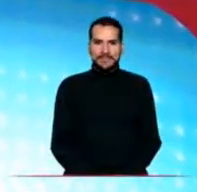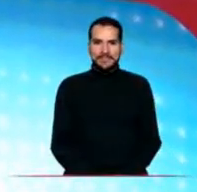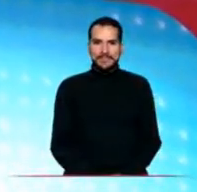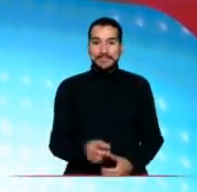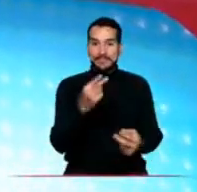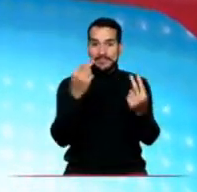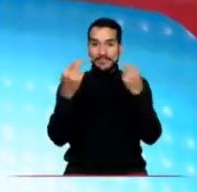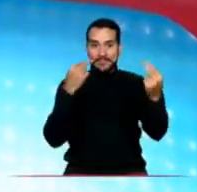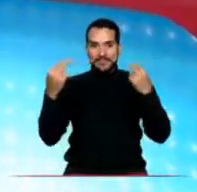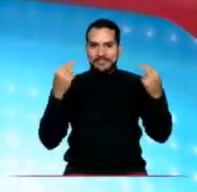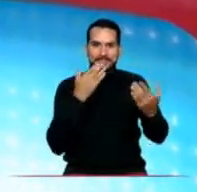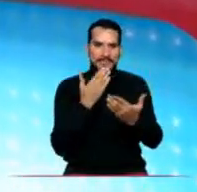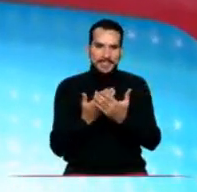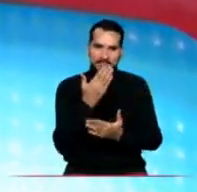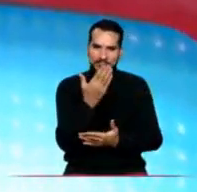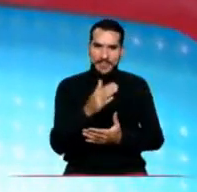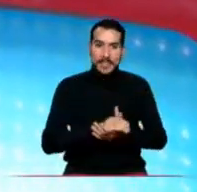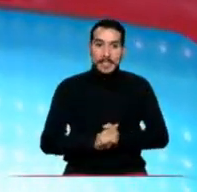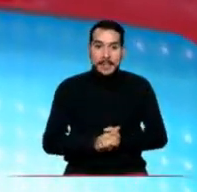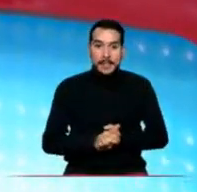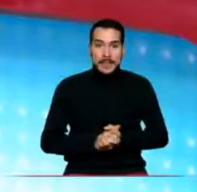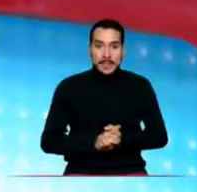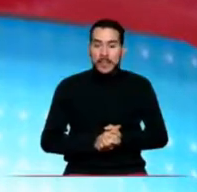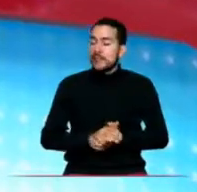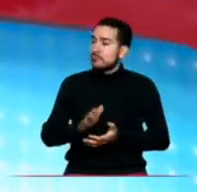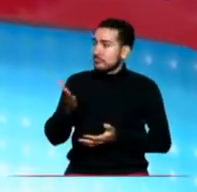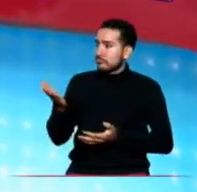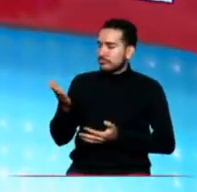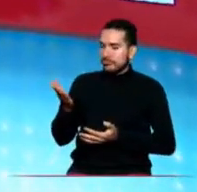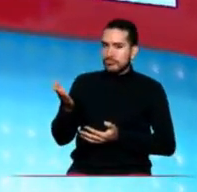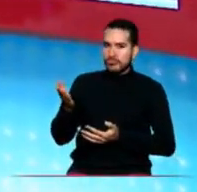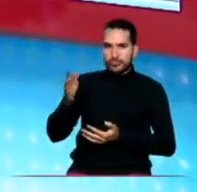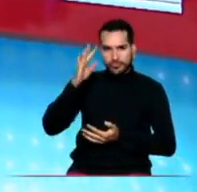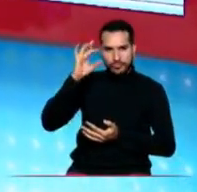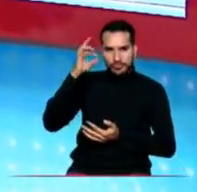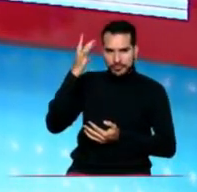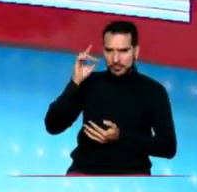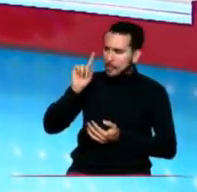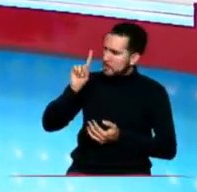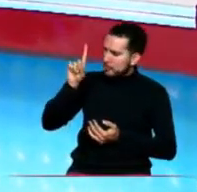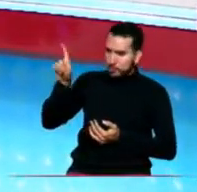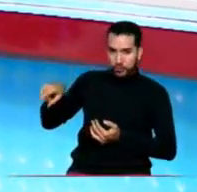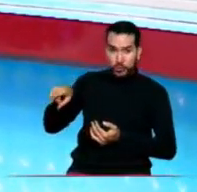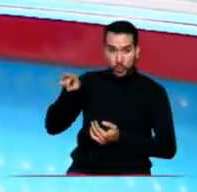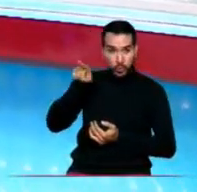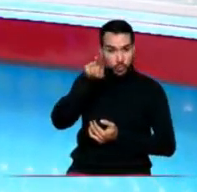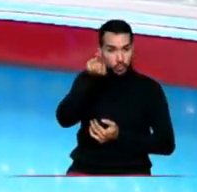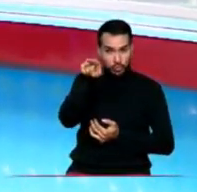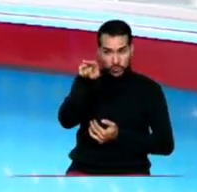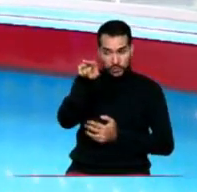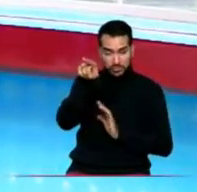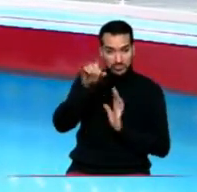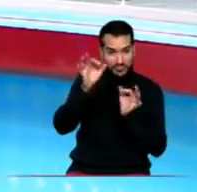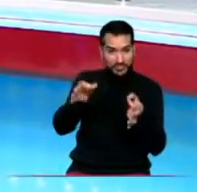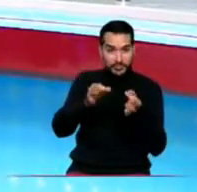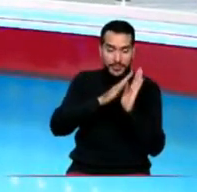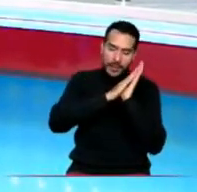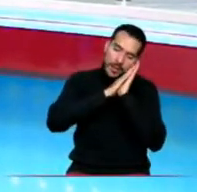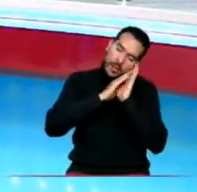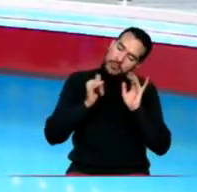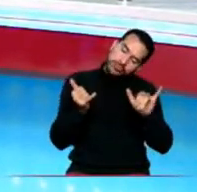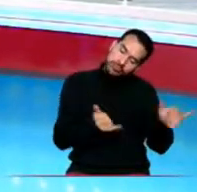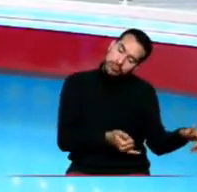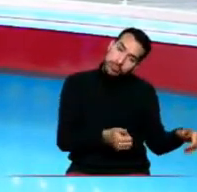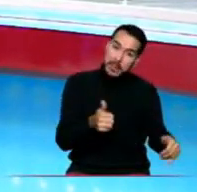Gracias por continuar con nosotros. Gigi, le tengo una pregunta. Sí. ¿Usted qué tal duerme? Lo más de bien. Como un bebé. Me tengo confianza.